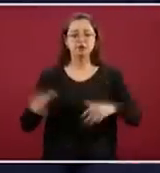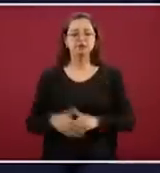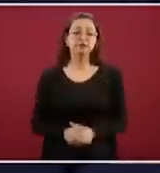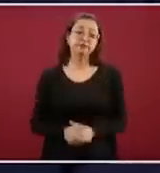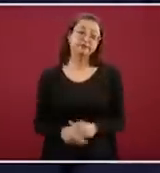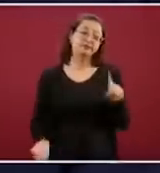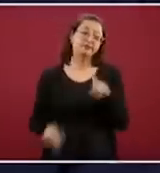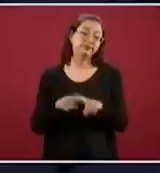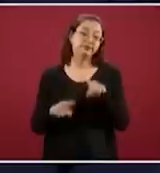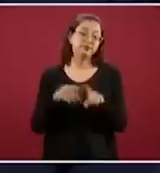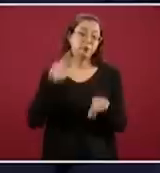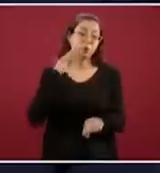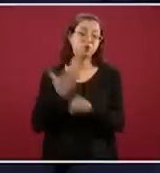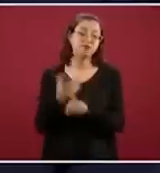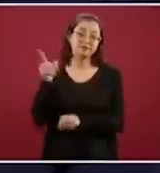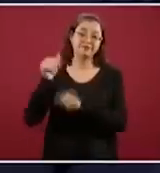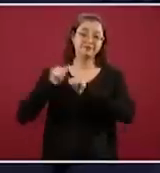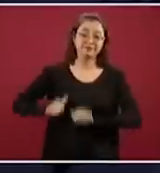hacer el Poder Judicial.